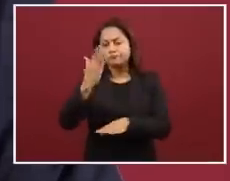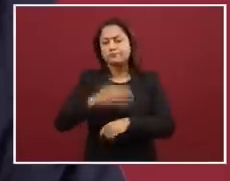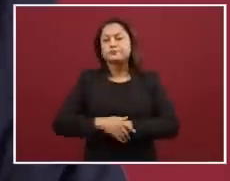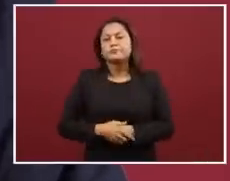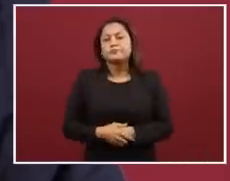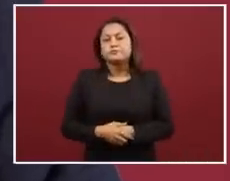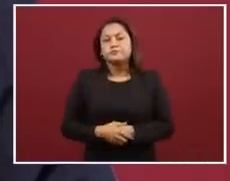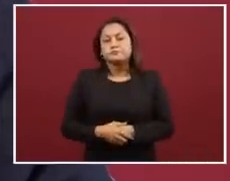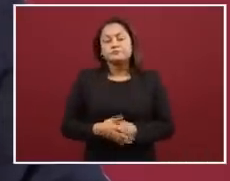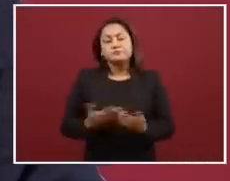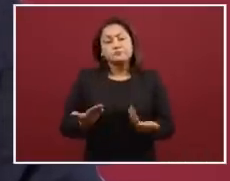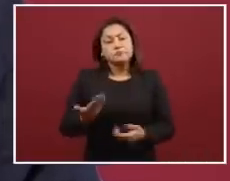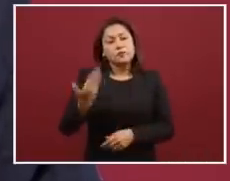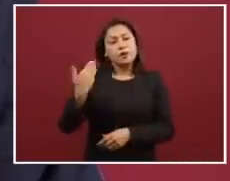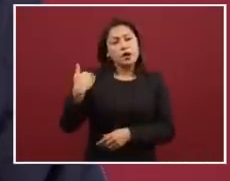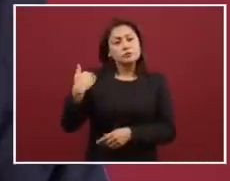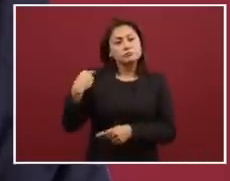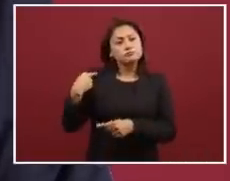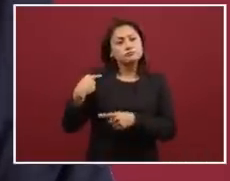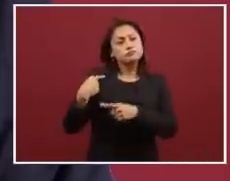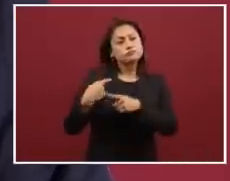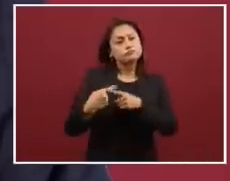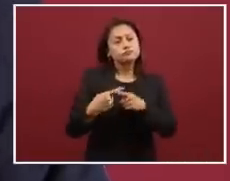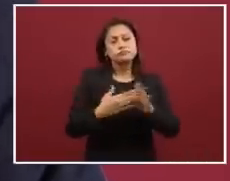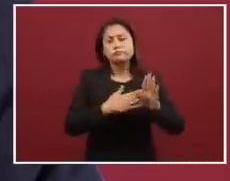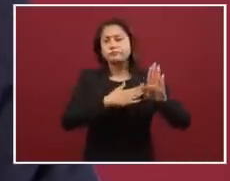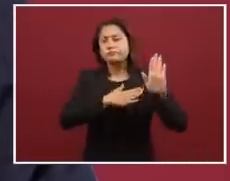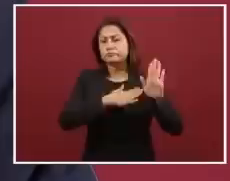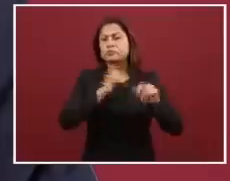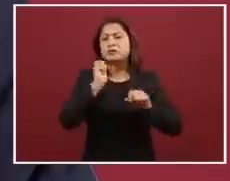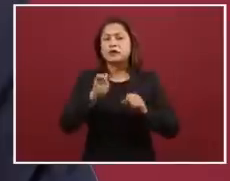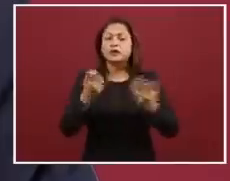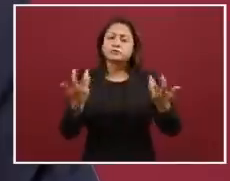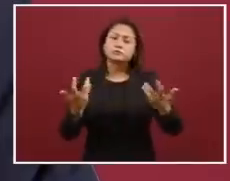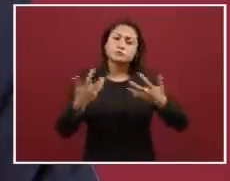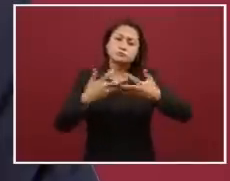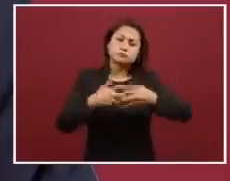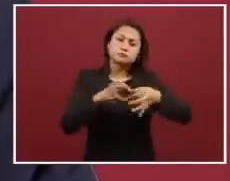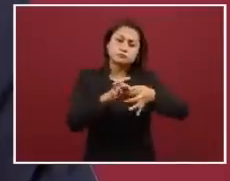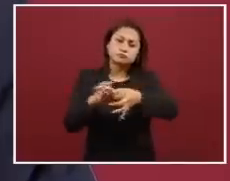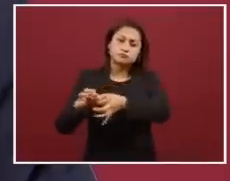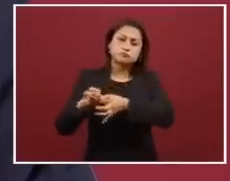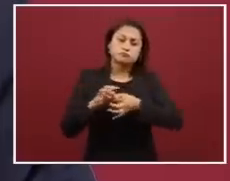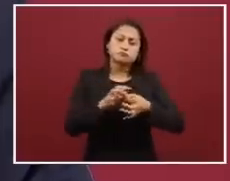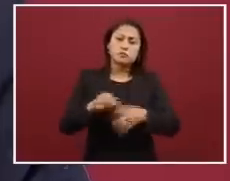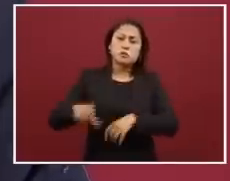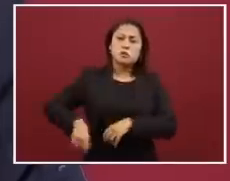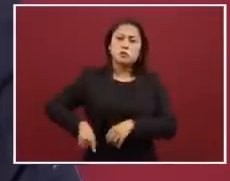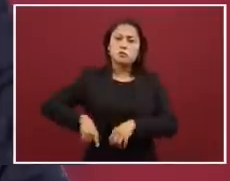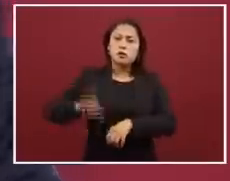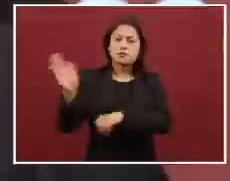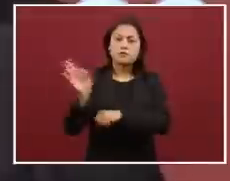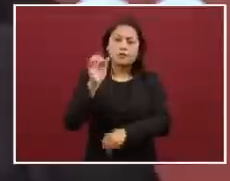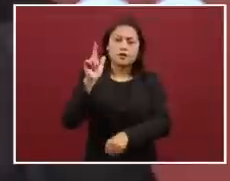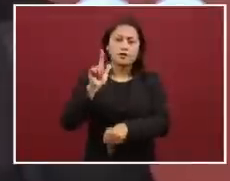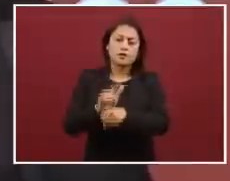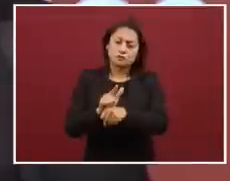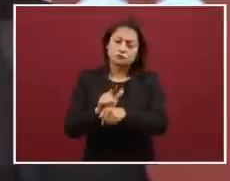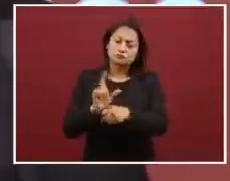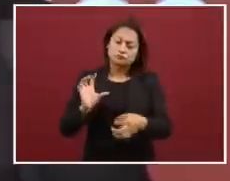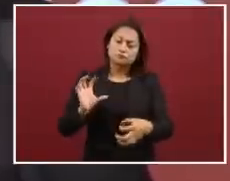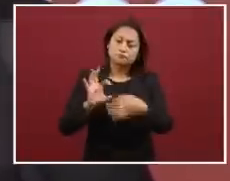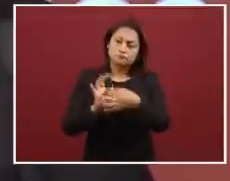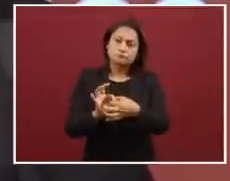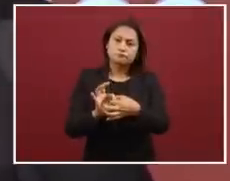venido haciendo hasta ahora, de trabajar de manera coordinada con el gobierno federal, aplicarnos desde luego que